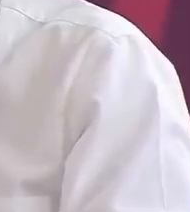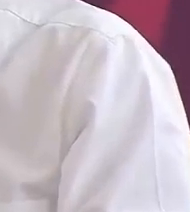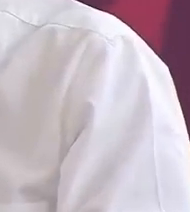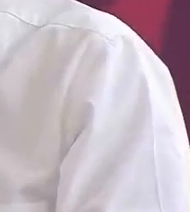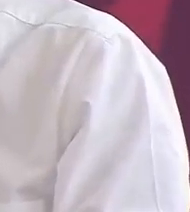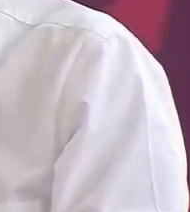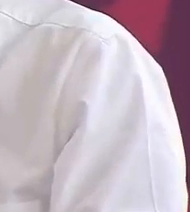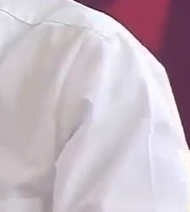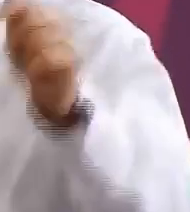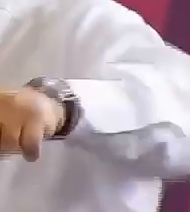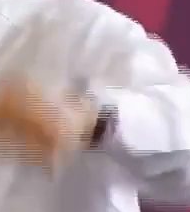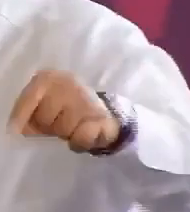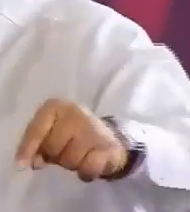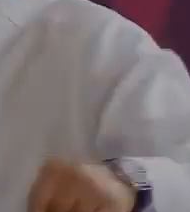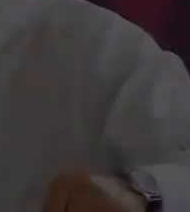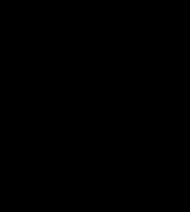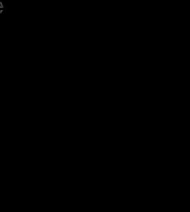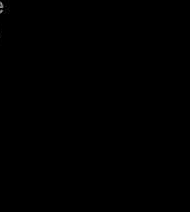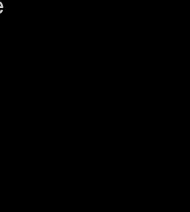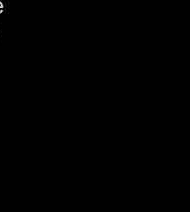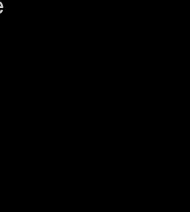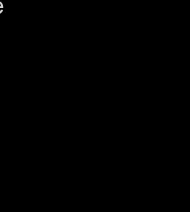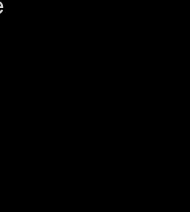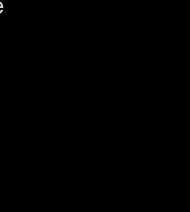se mencionó, íbamos a estar.